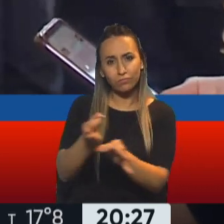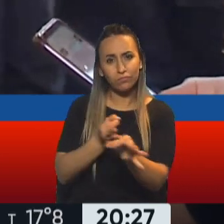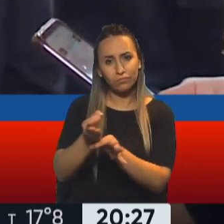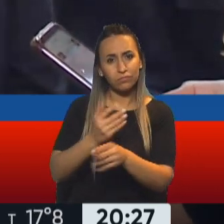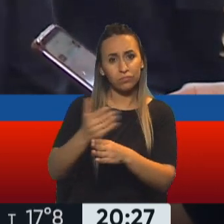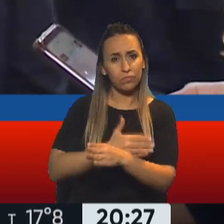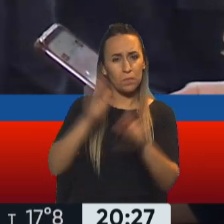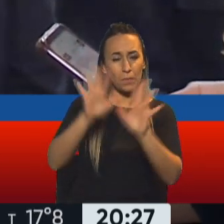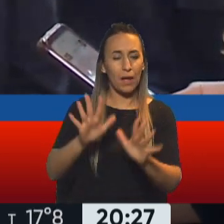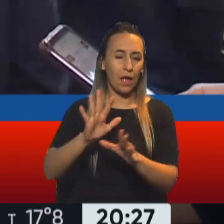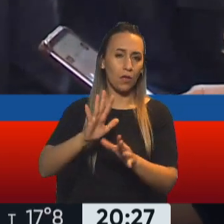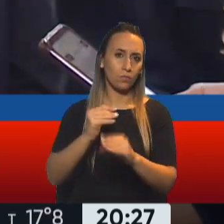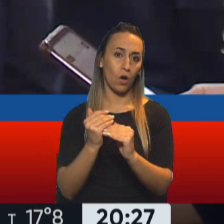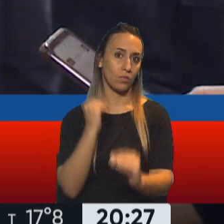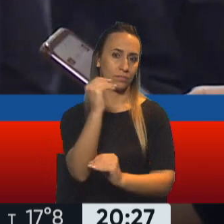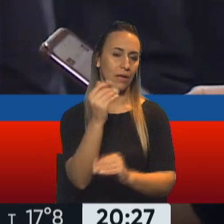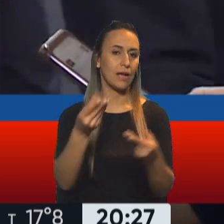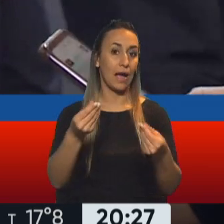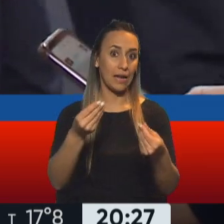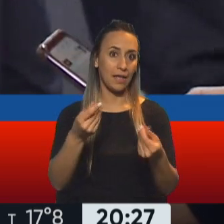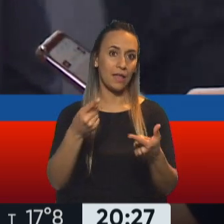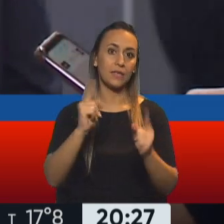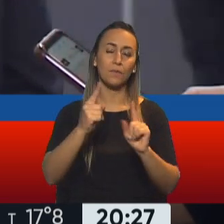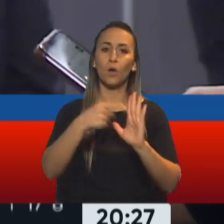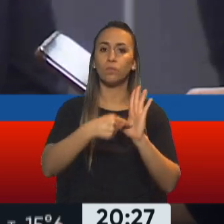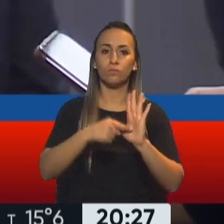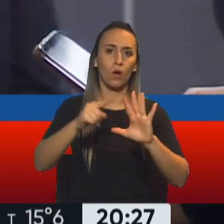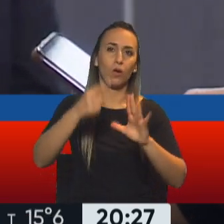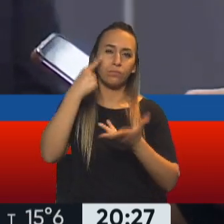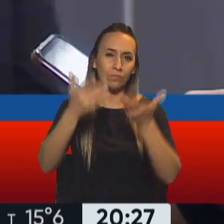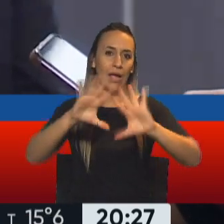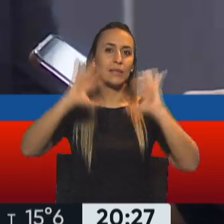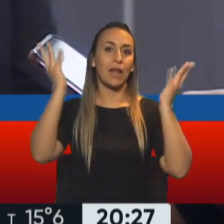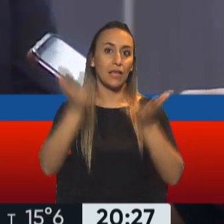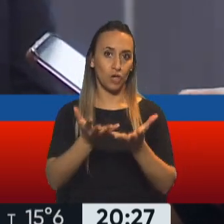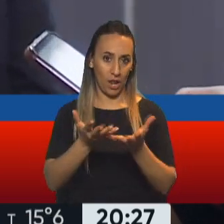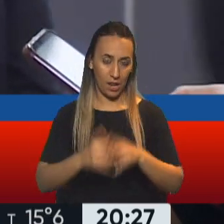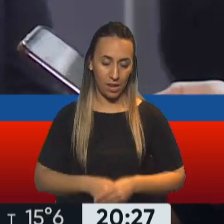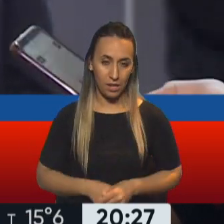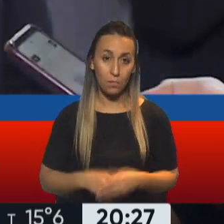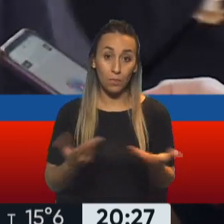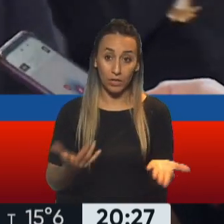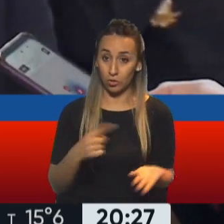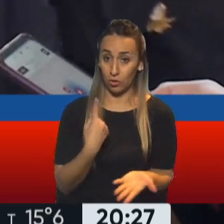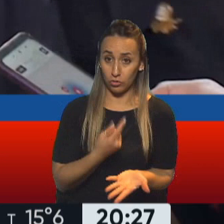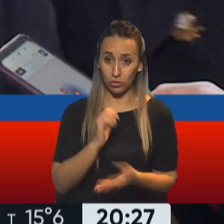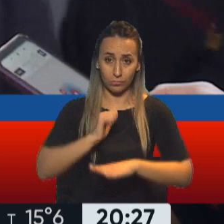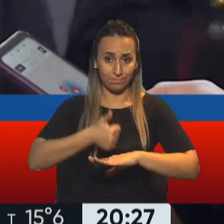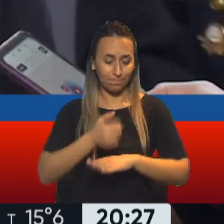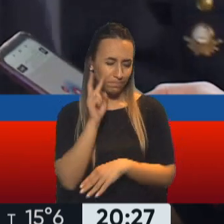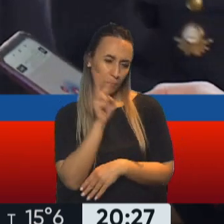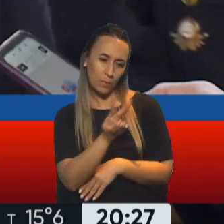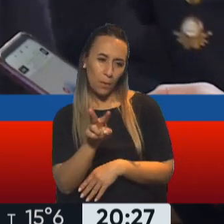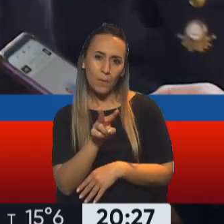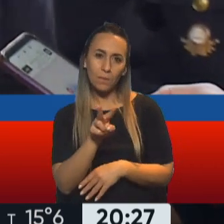de primer nivel y con estándares internacionales. Por eso nosotros hoy aquí hemos visto cómo